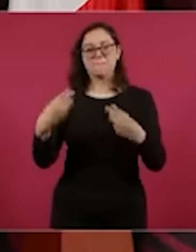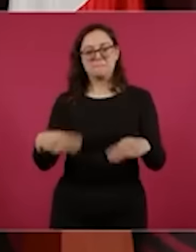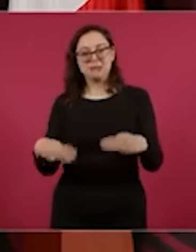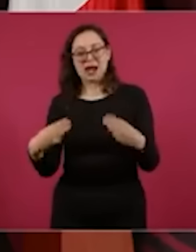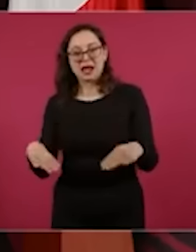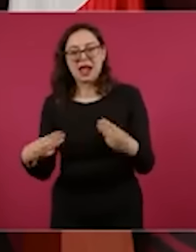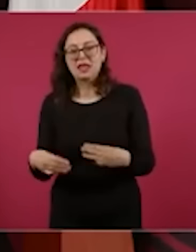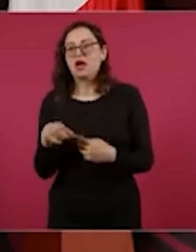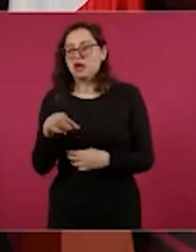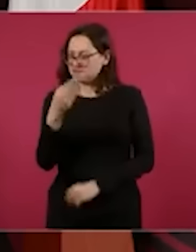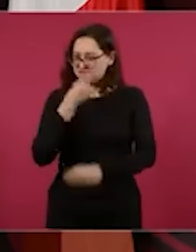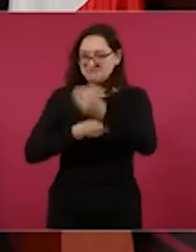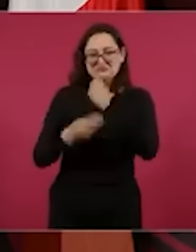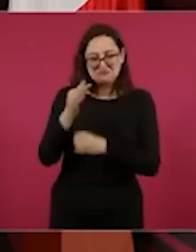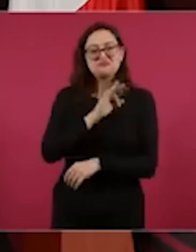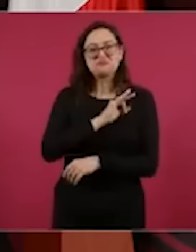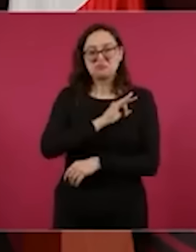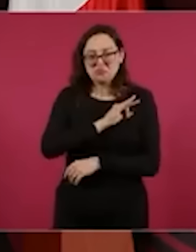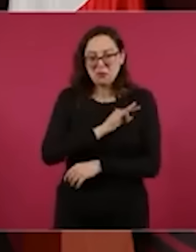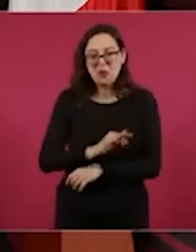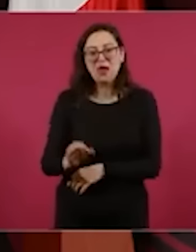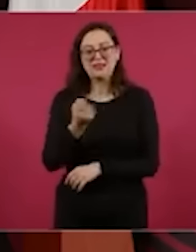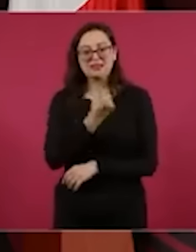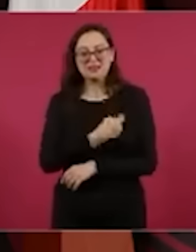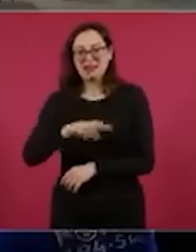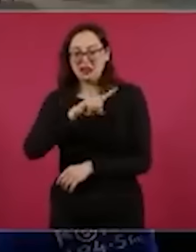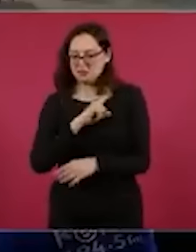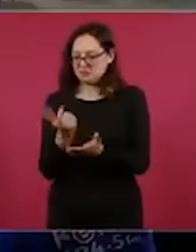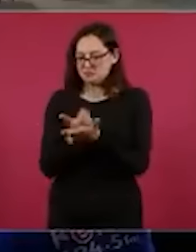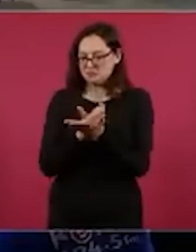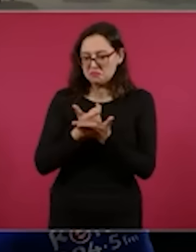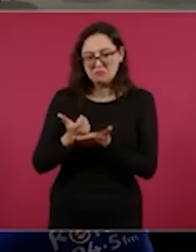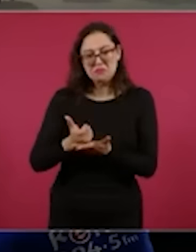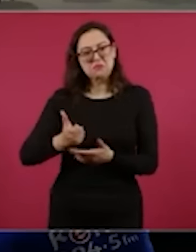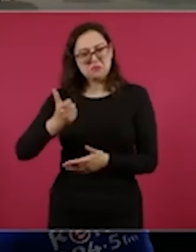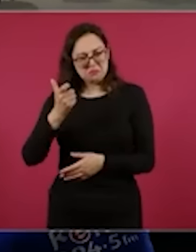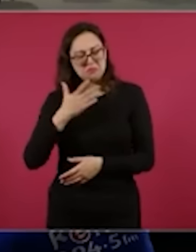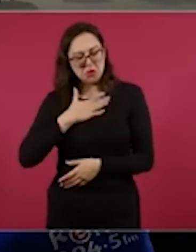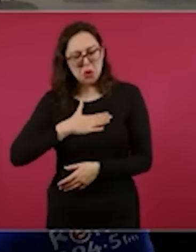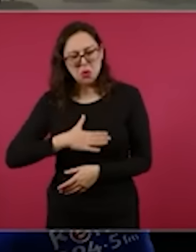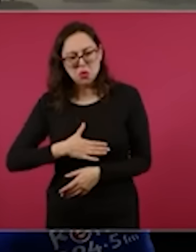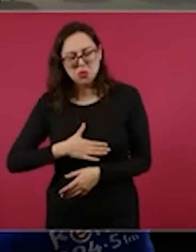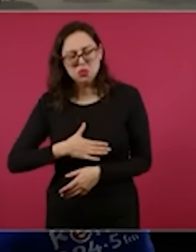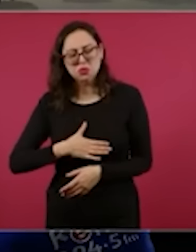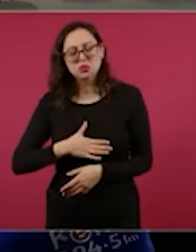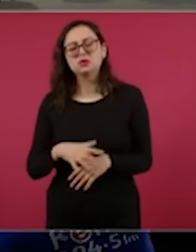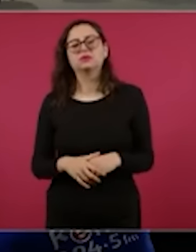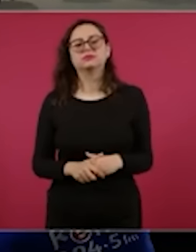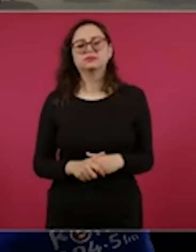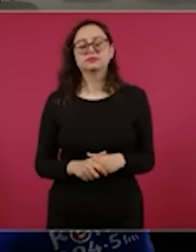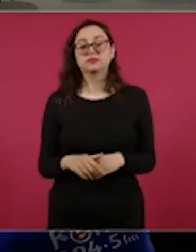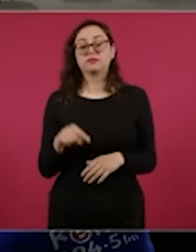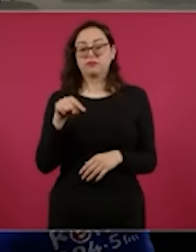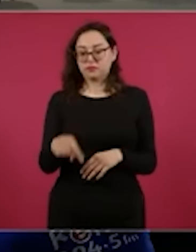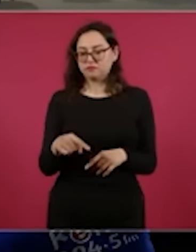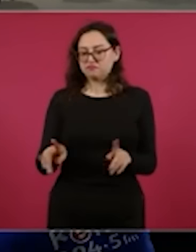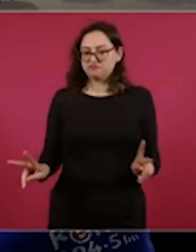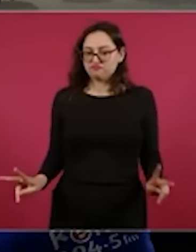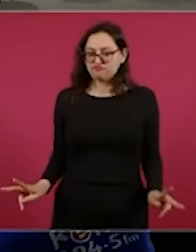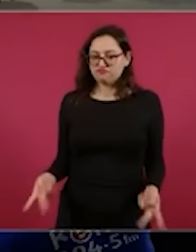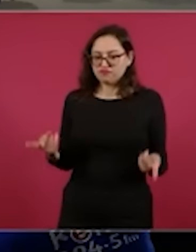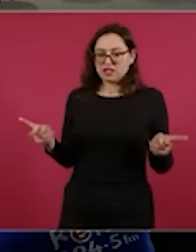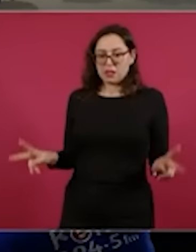comer sanamente, de manera con precios justos. Ahí venden los sembradores de vida